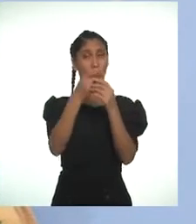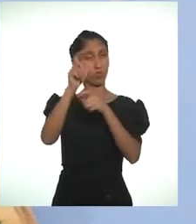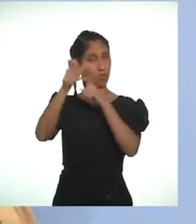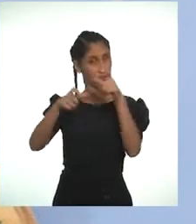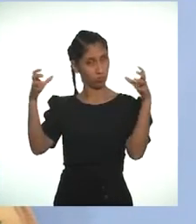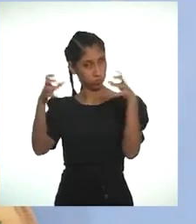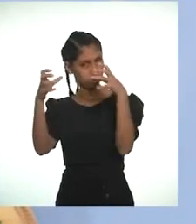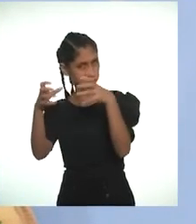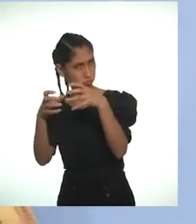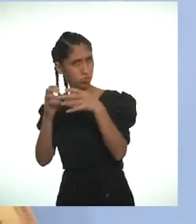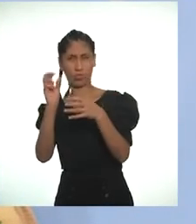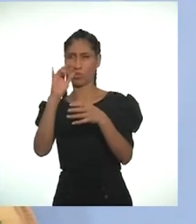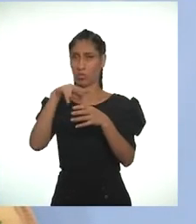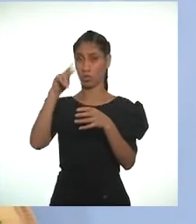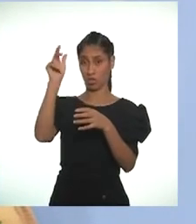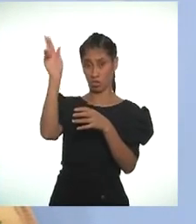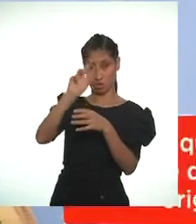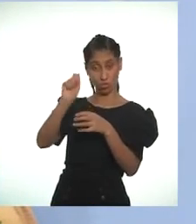pueblos originarios.